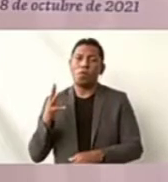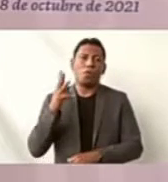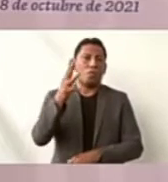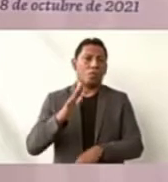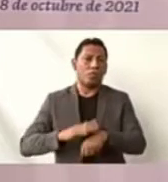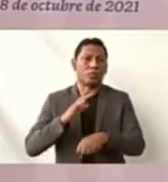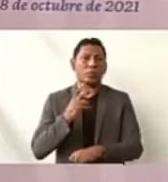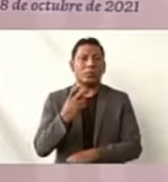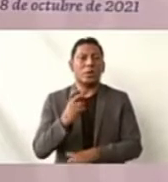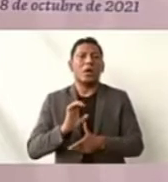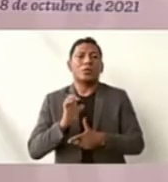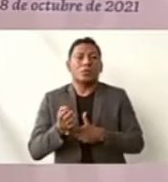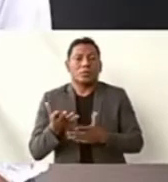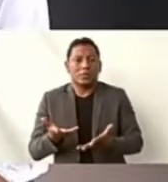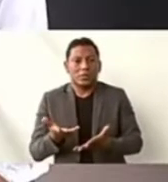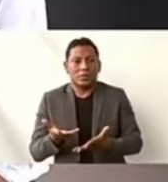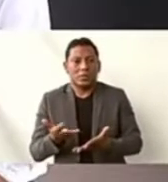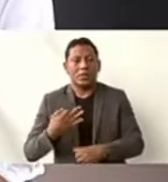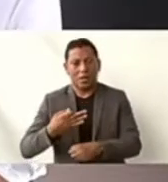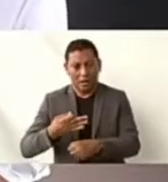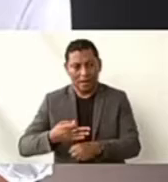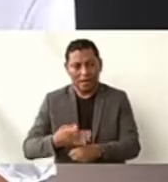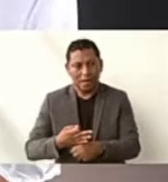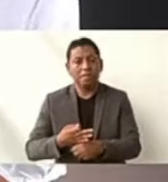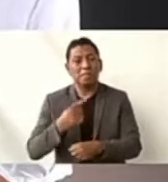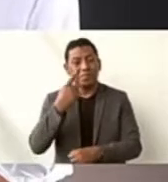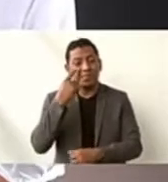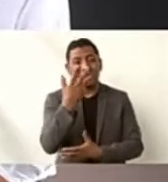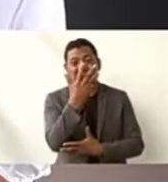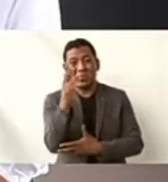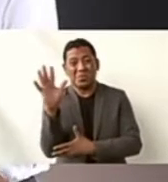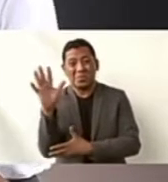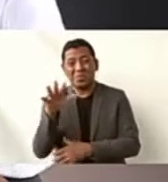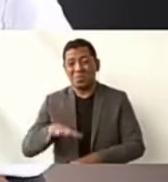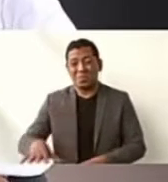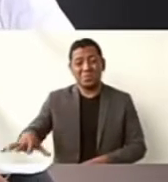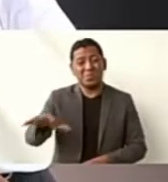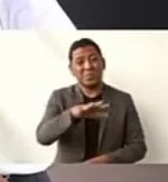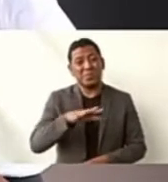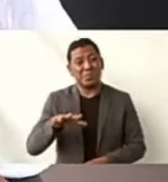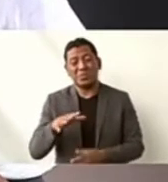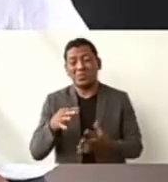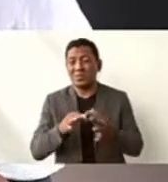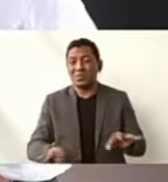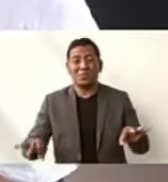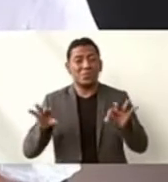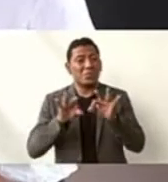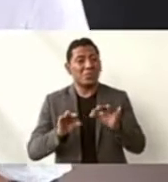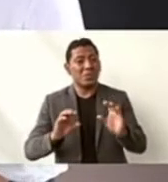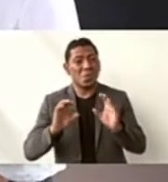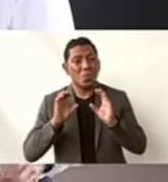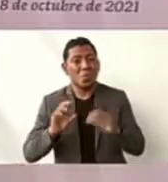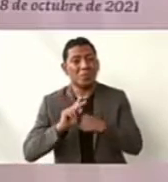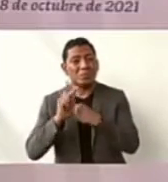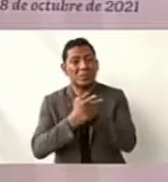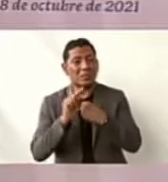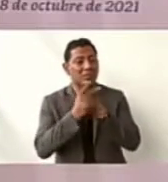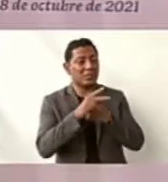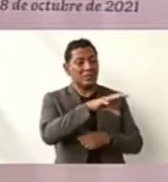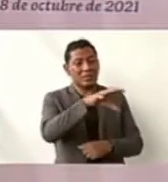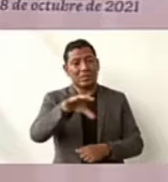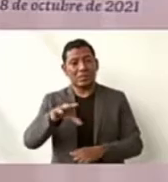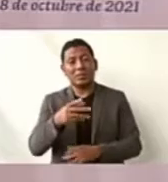entonces en este momento la deforestación es un tema muy importante en diferentes países y personalmente